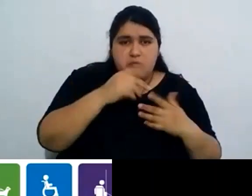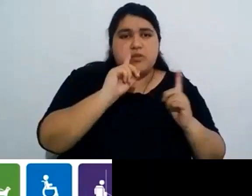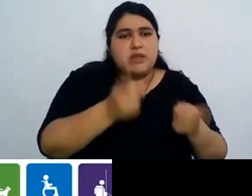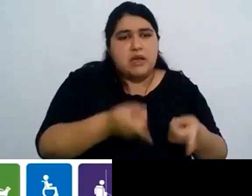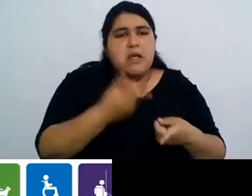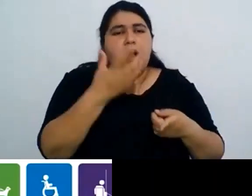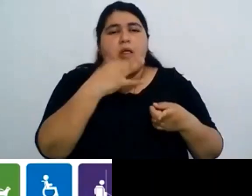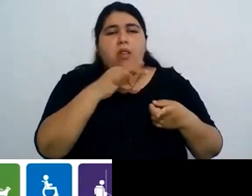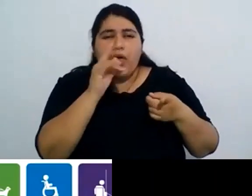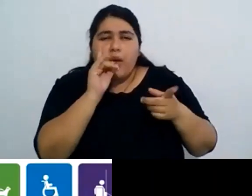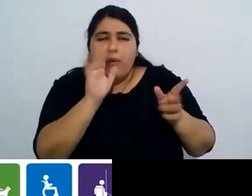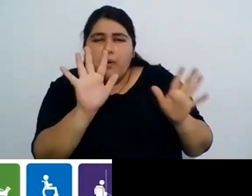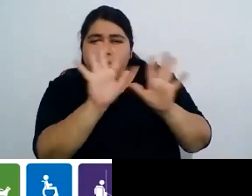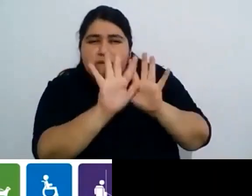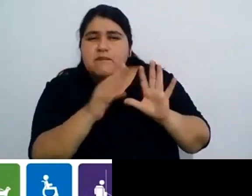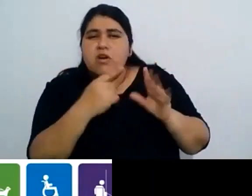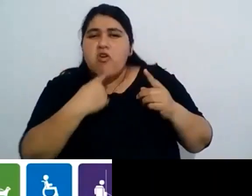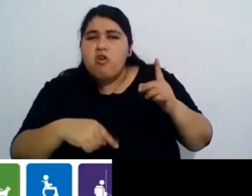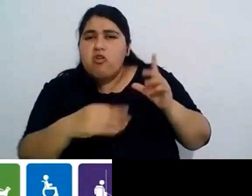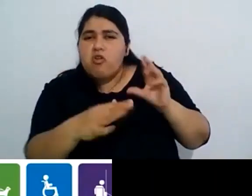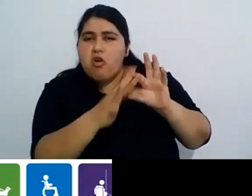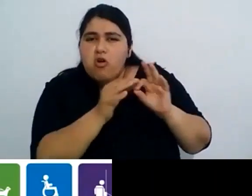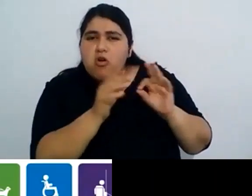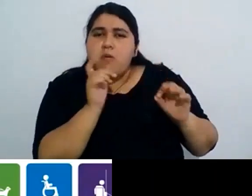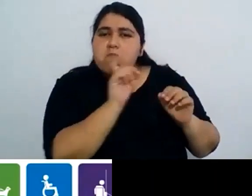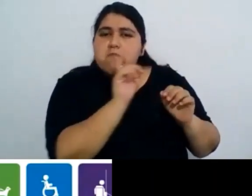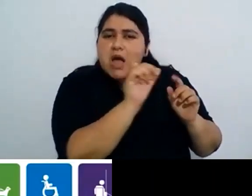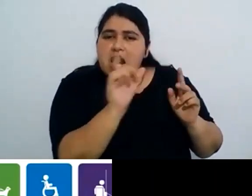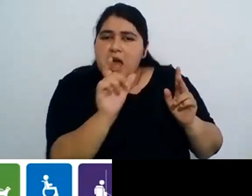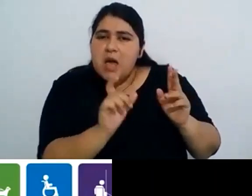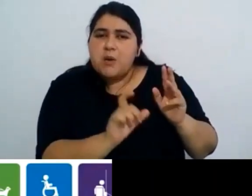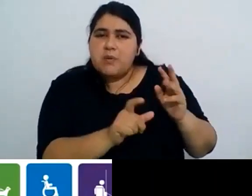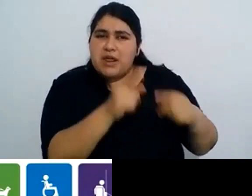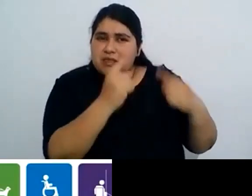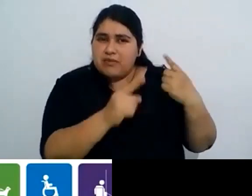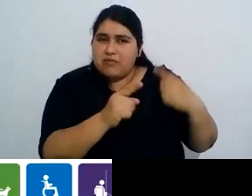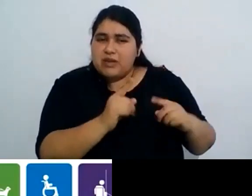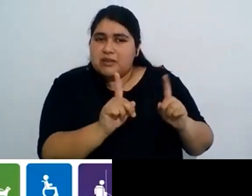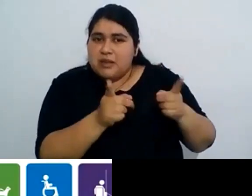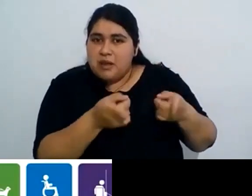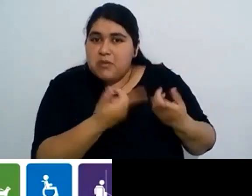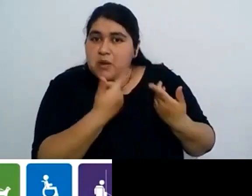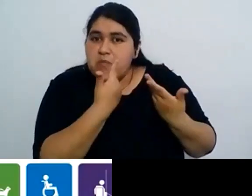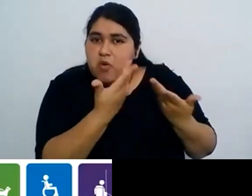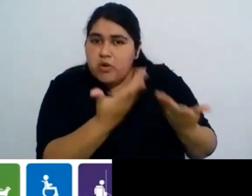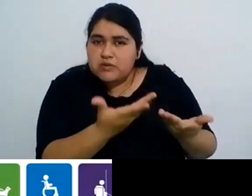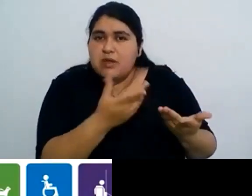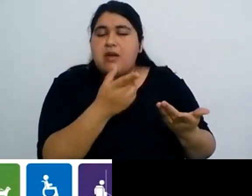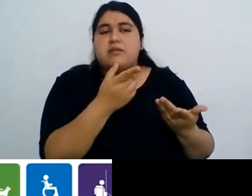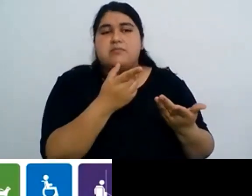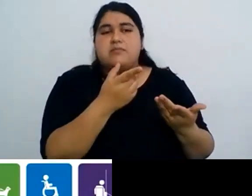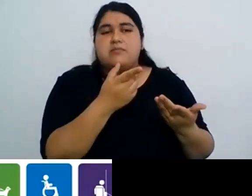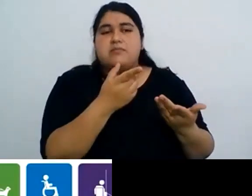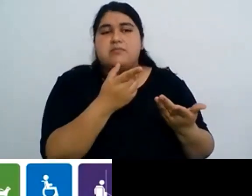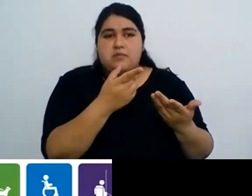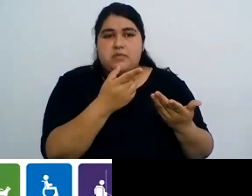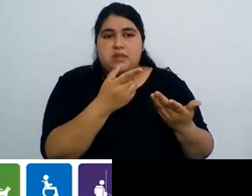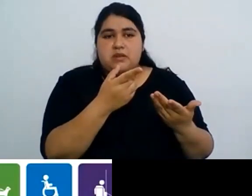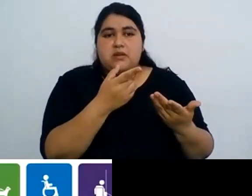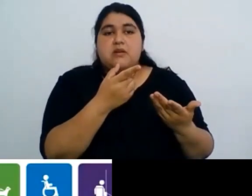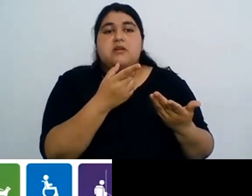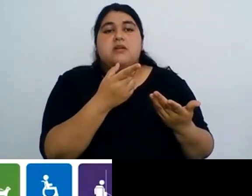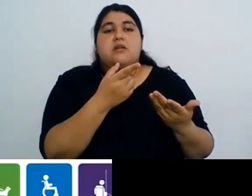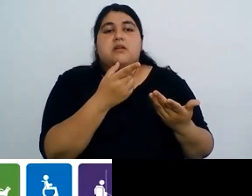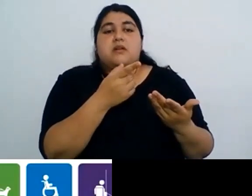tiene que mencionar las palabras, incluso las palabras malsonantes,